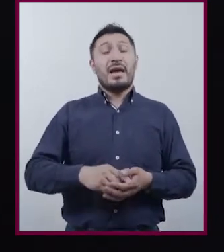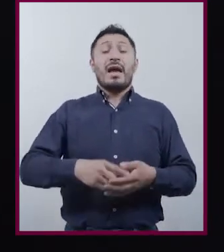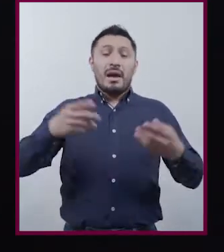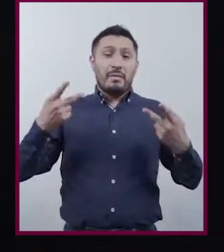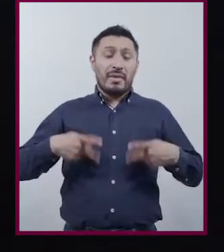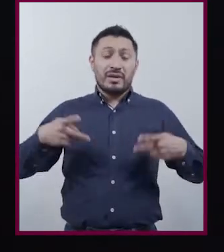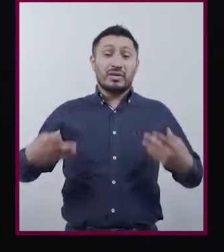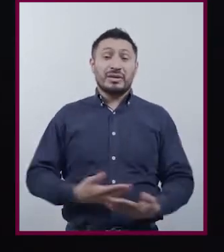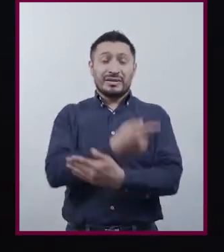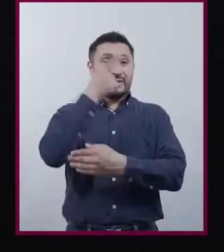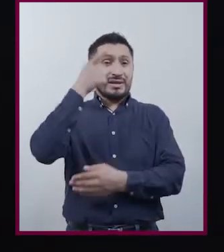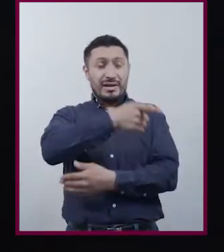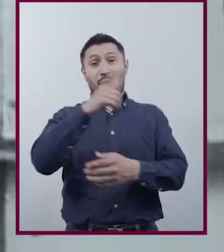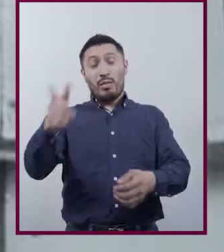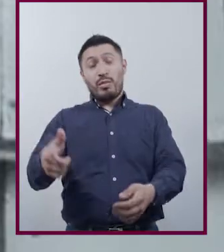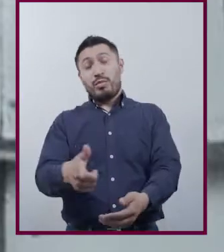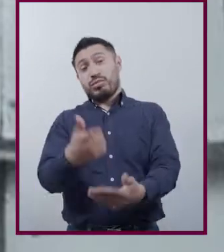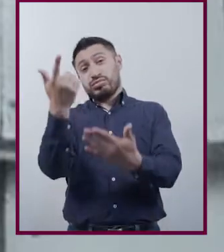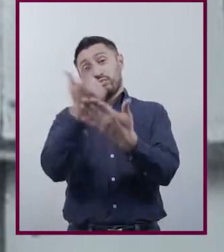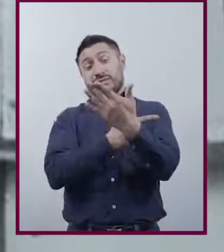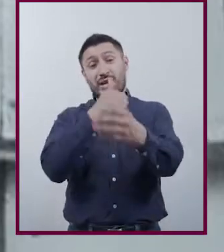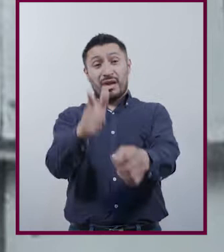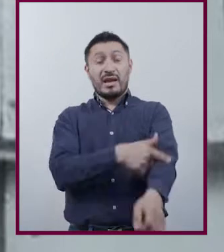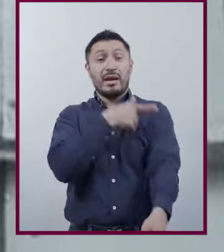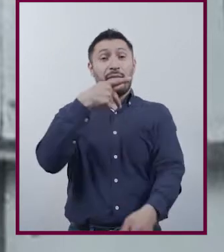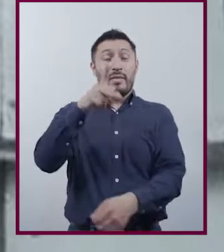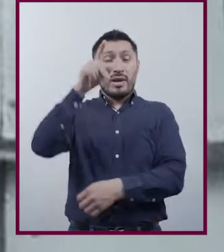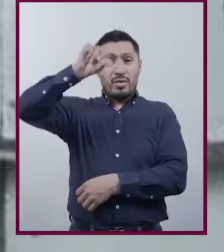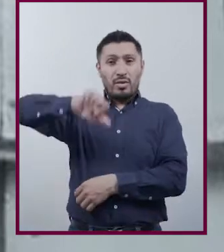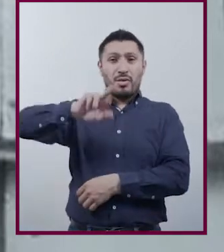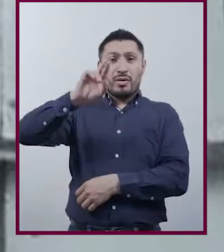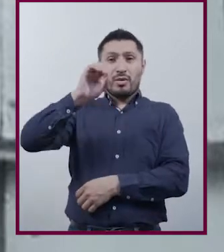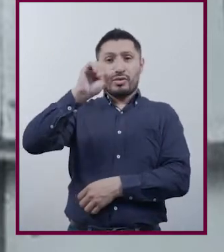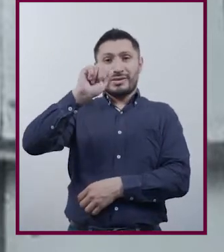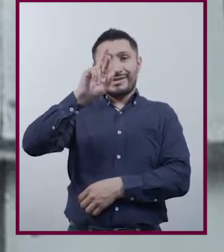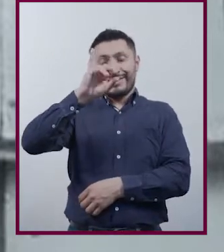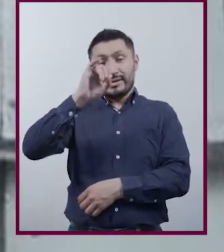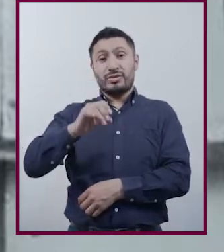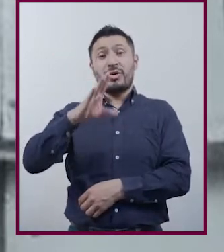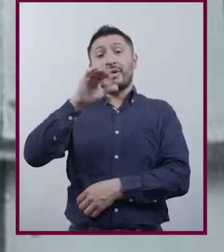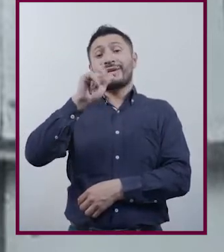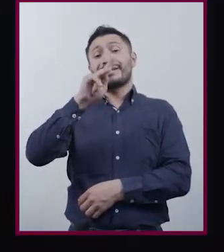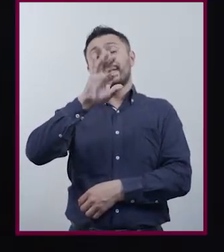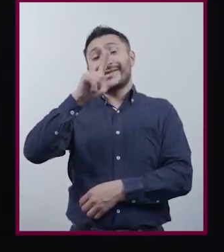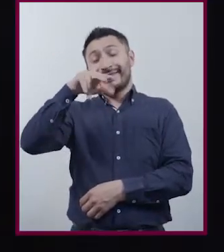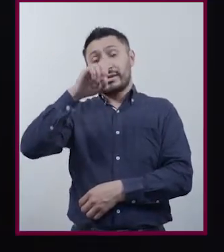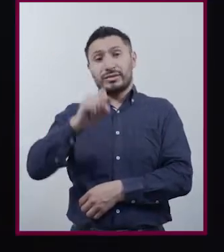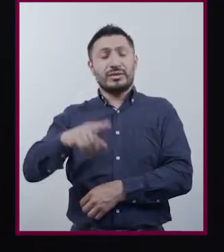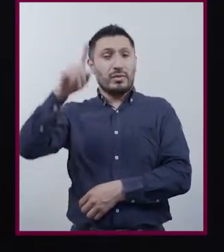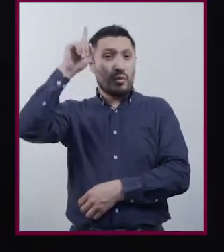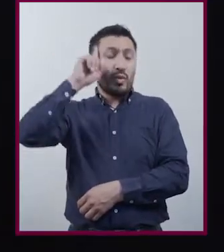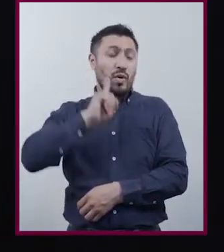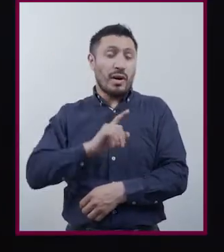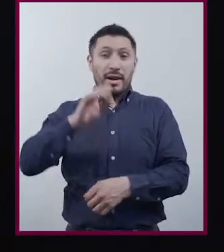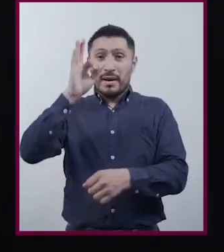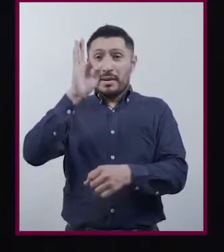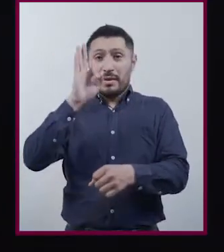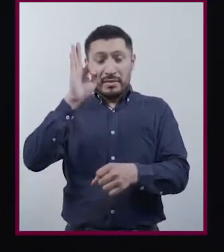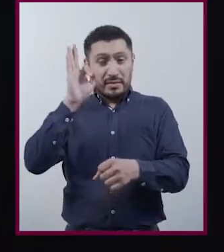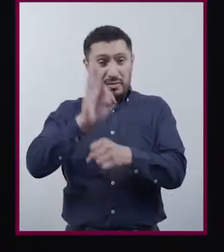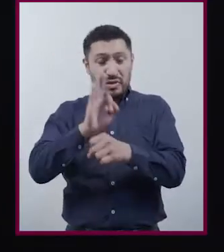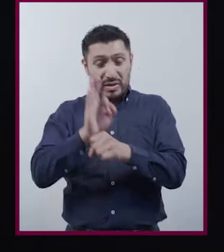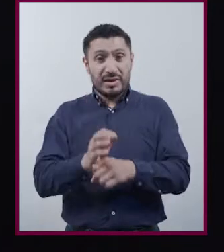Sin embargo, hoy queremos concentrarnos en Rosario Castellanos, escritora y feminista prominente, cuya primera novela, Balún